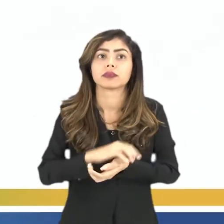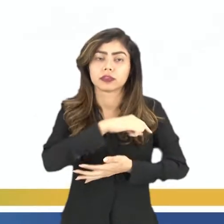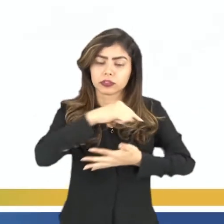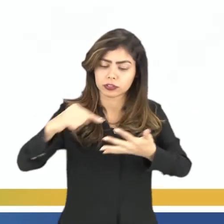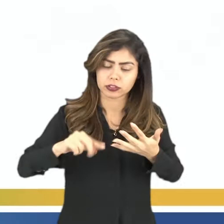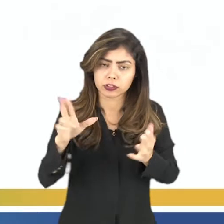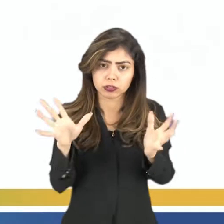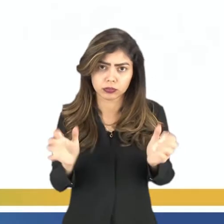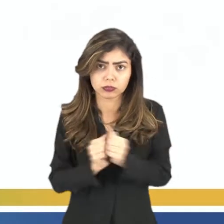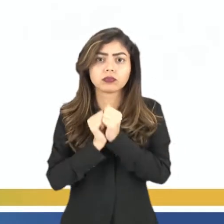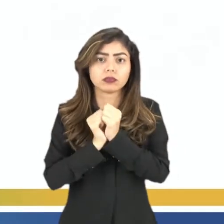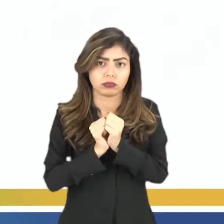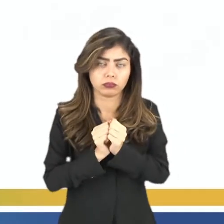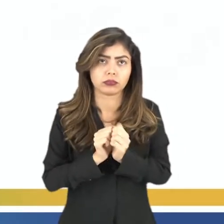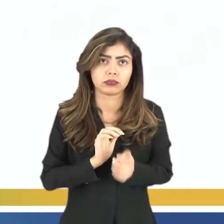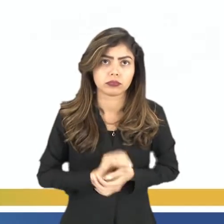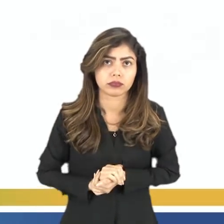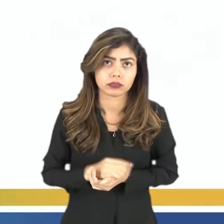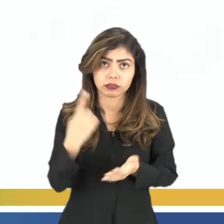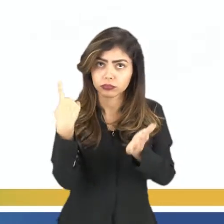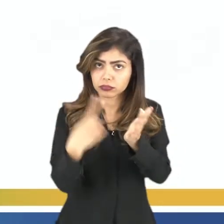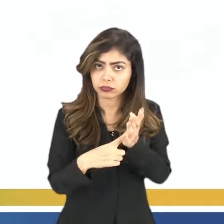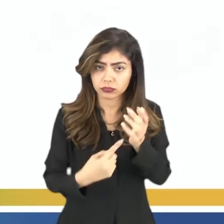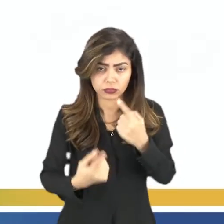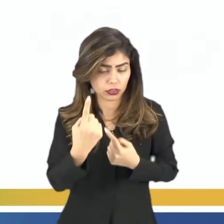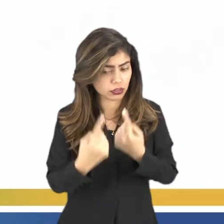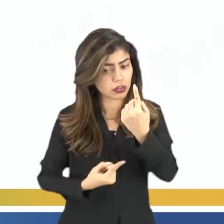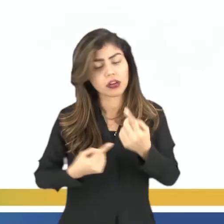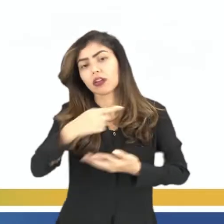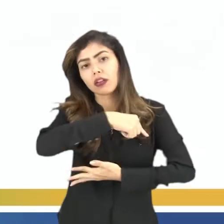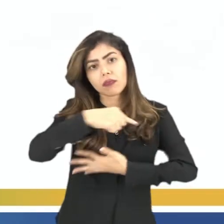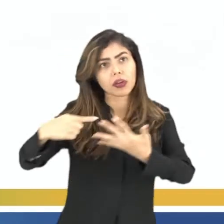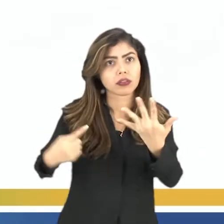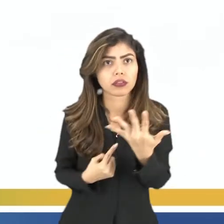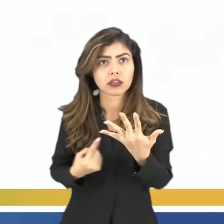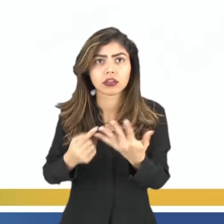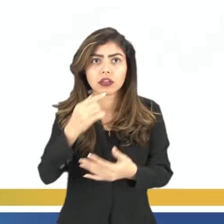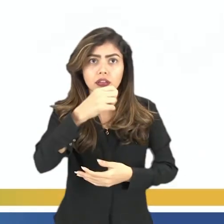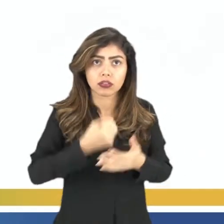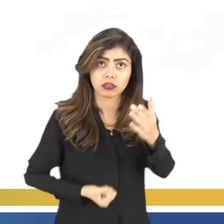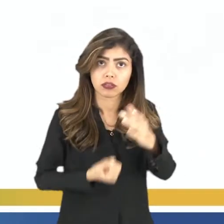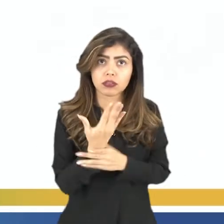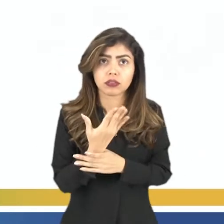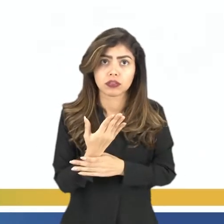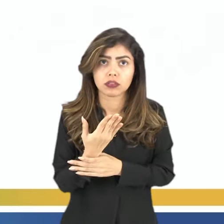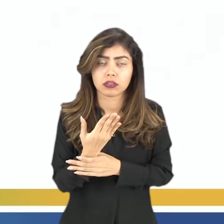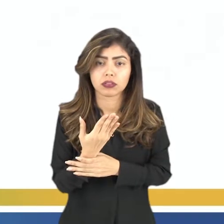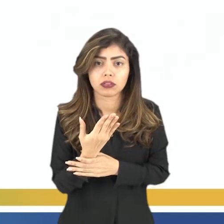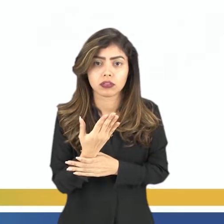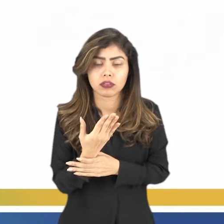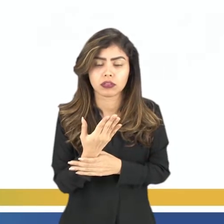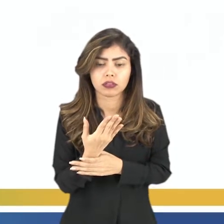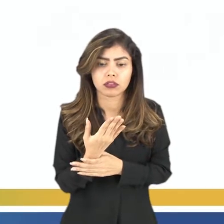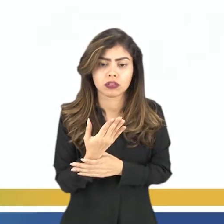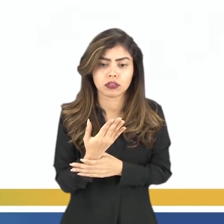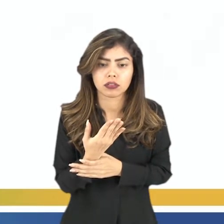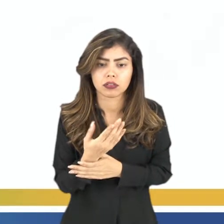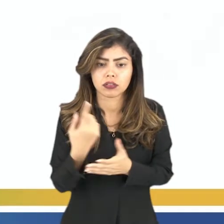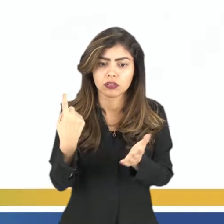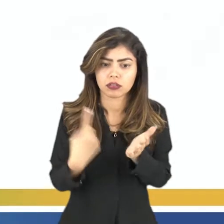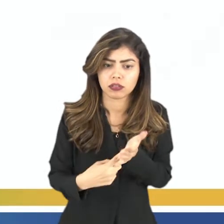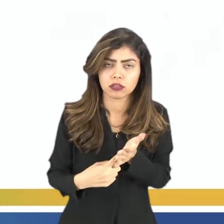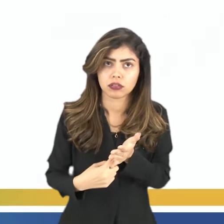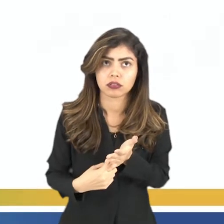elementos que unen. De acuerdo a esas relaciones, los elementos existen. De acuerdo a